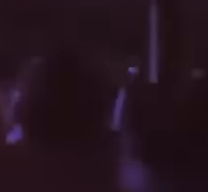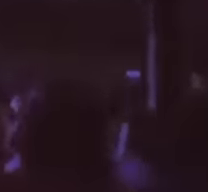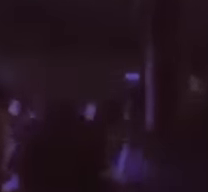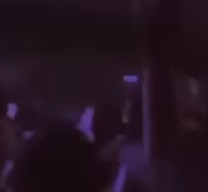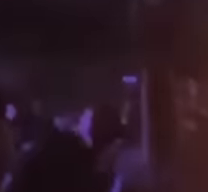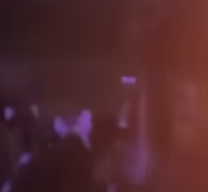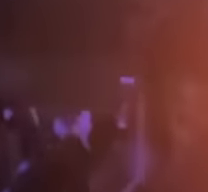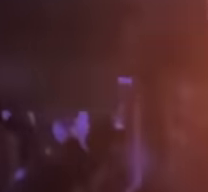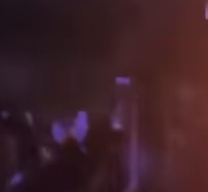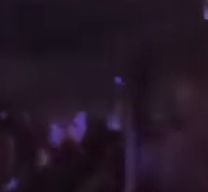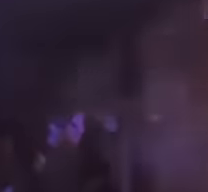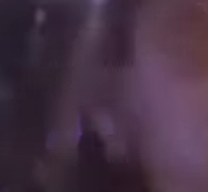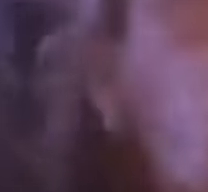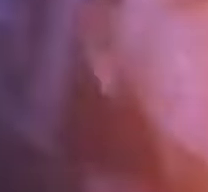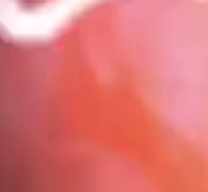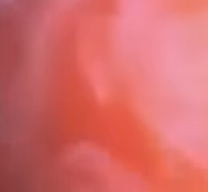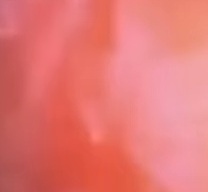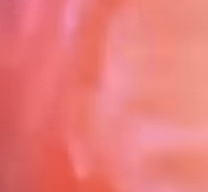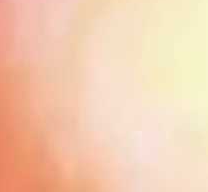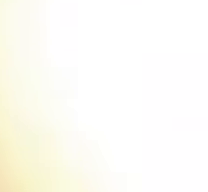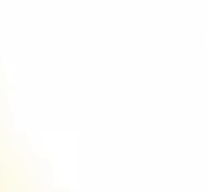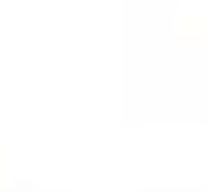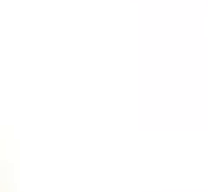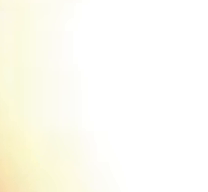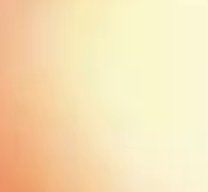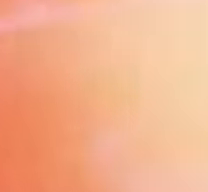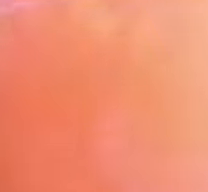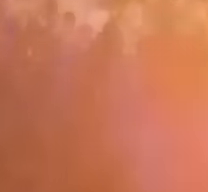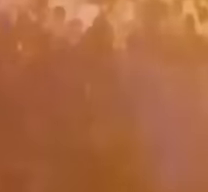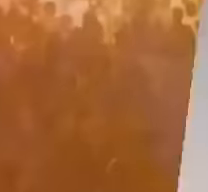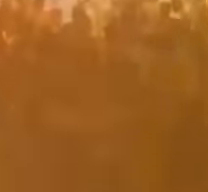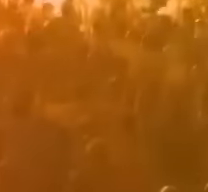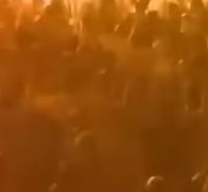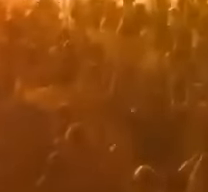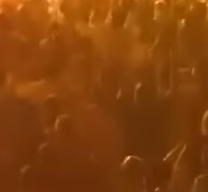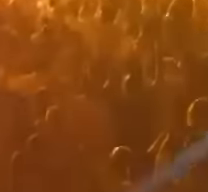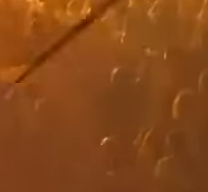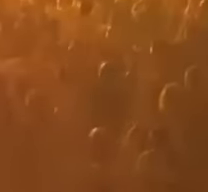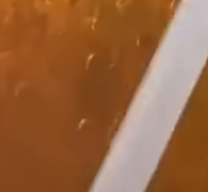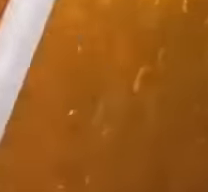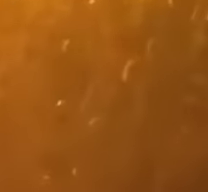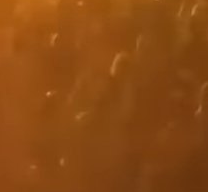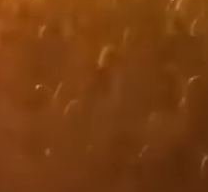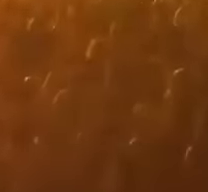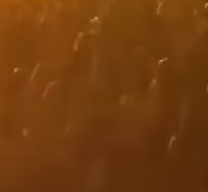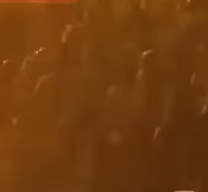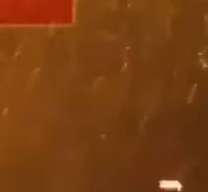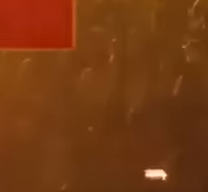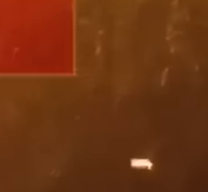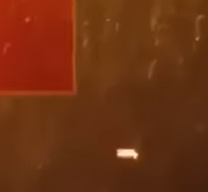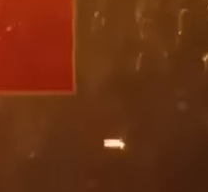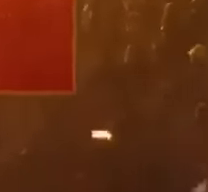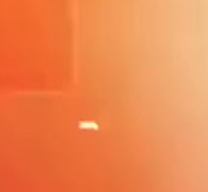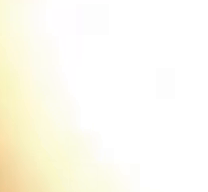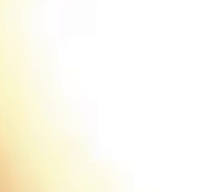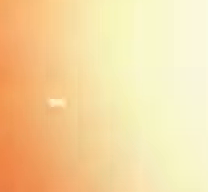Rema TV y Ministerios Ebenezer presentan el Retiro Internacional de